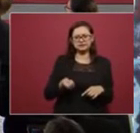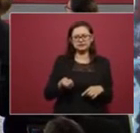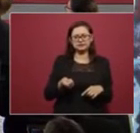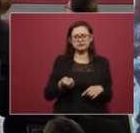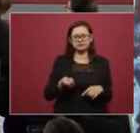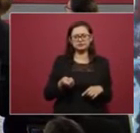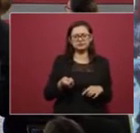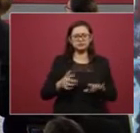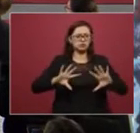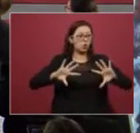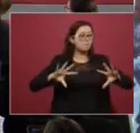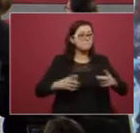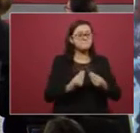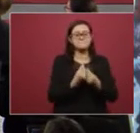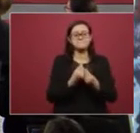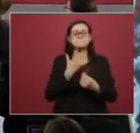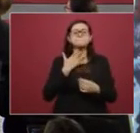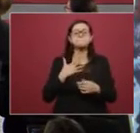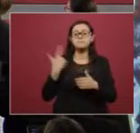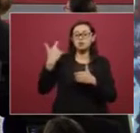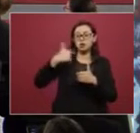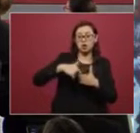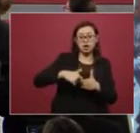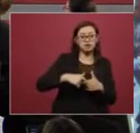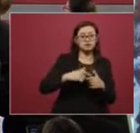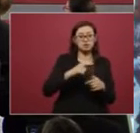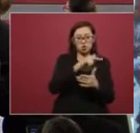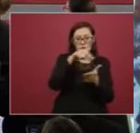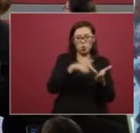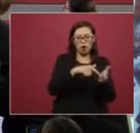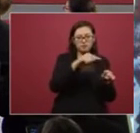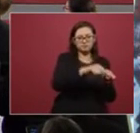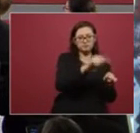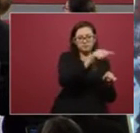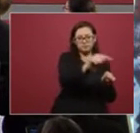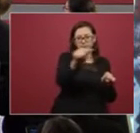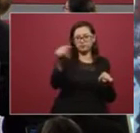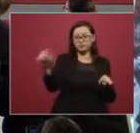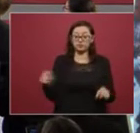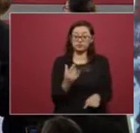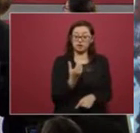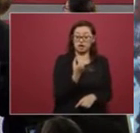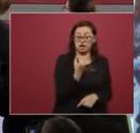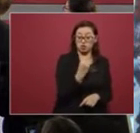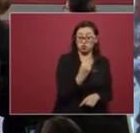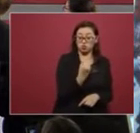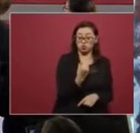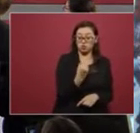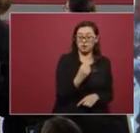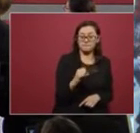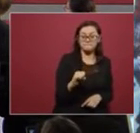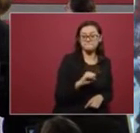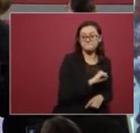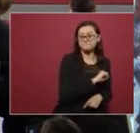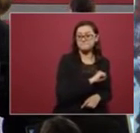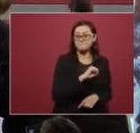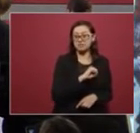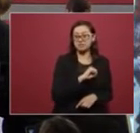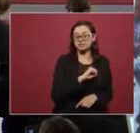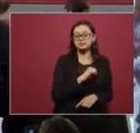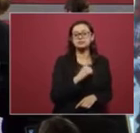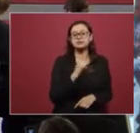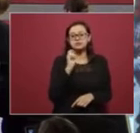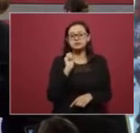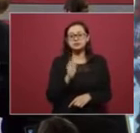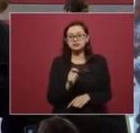gasolinerías. Y lo que vemos es que en octubre 9 hubo un incremento del margen. Probablemente lo que esto sugiere es